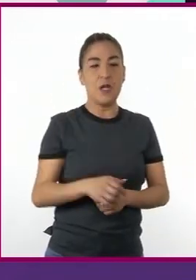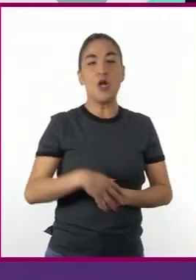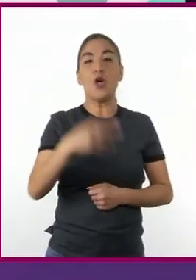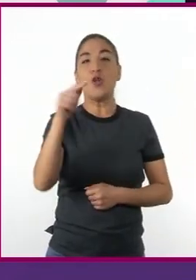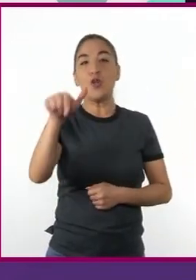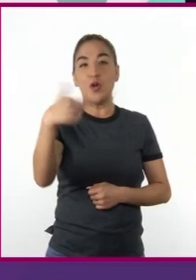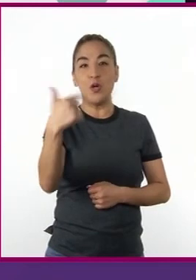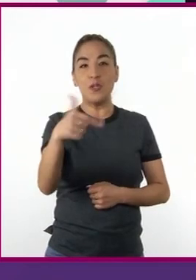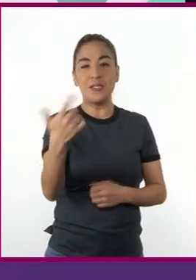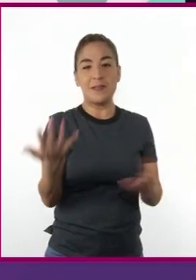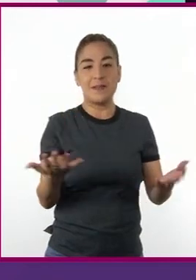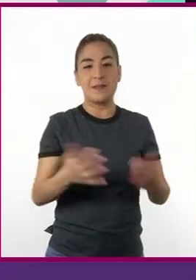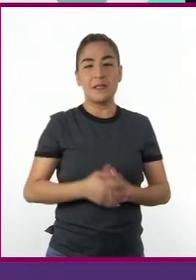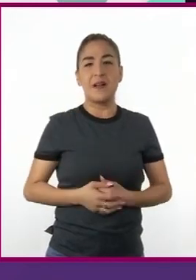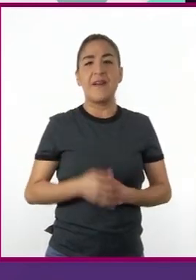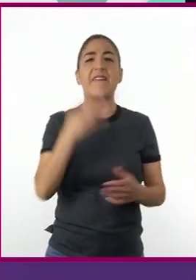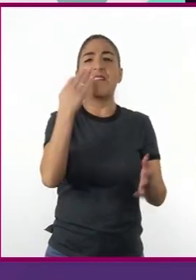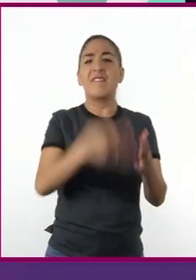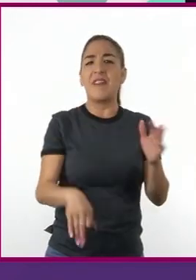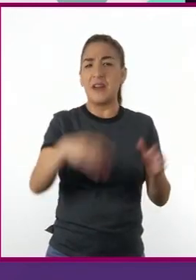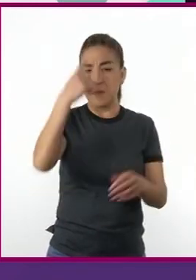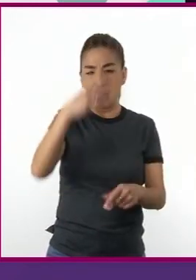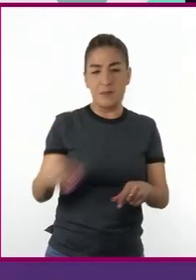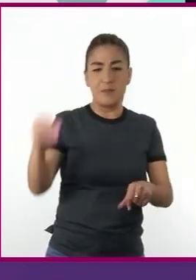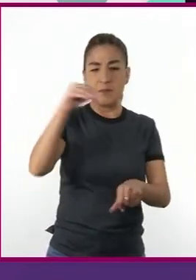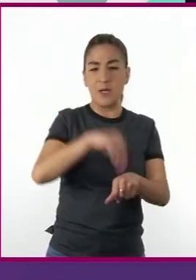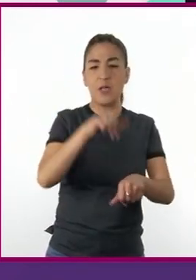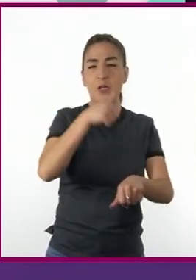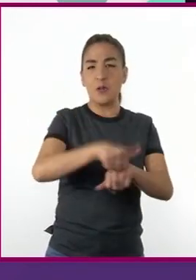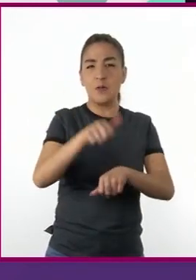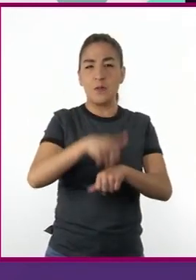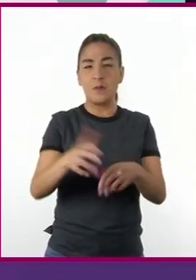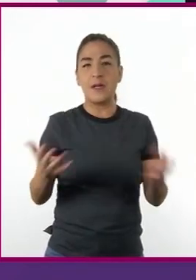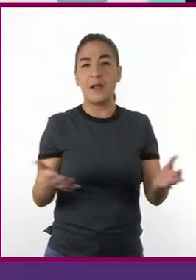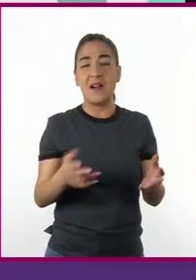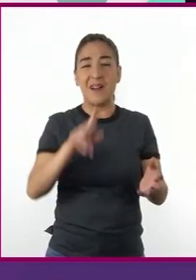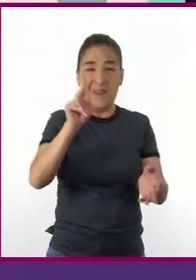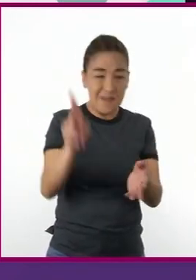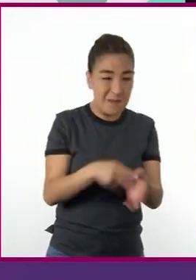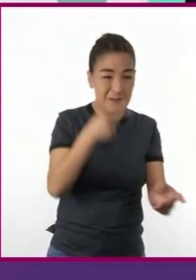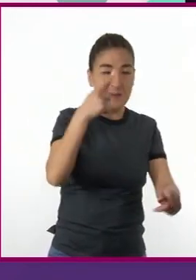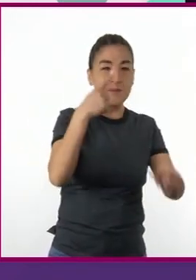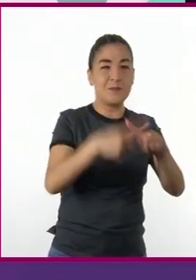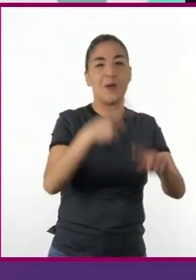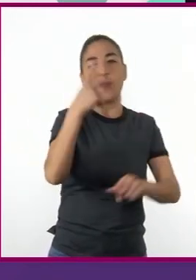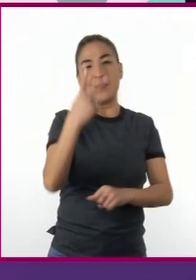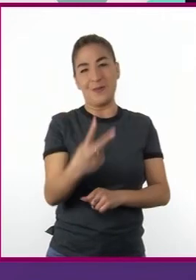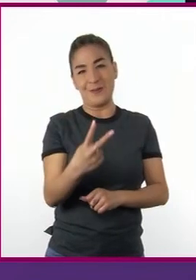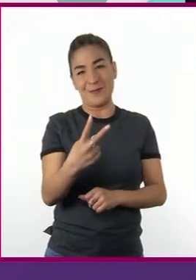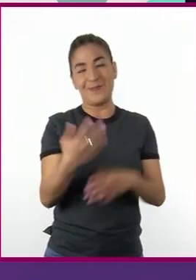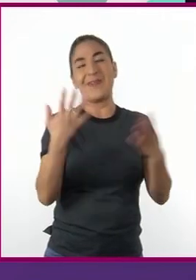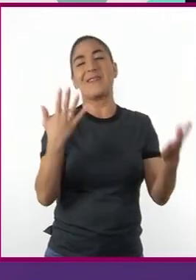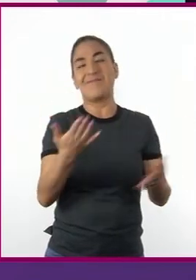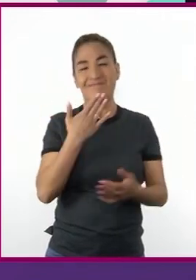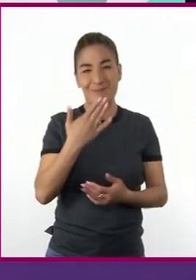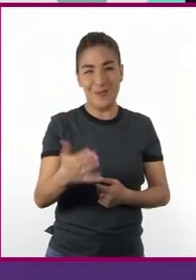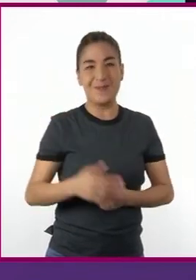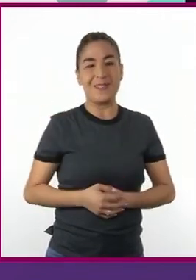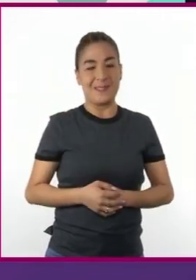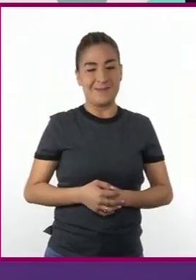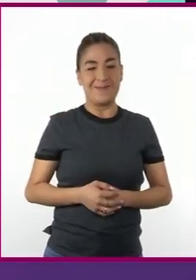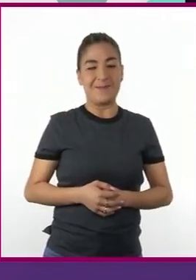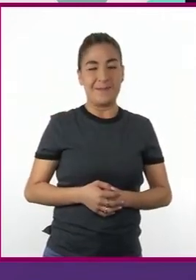12. ¿Qué nos falta para obtener este número? Volver a multiplicarlo por 2. Muy bien. Ahora